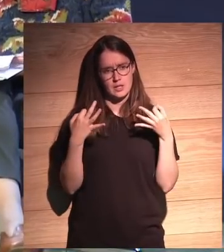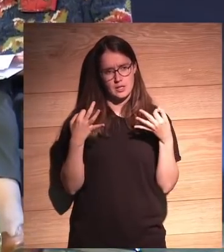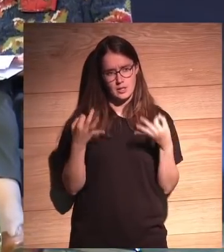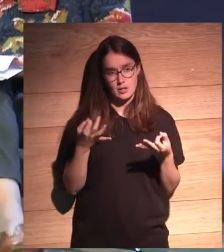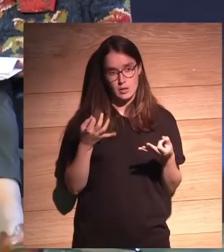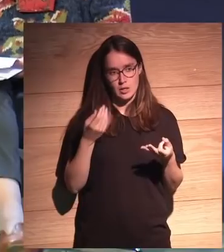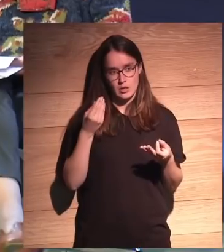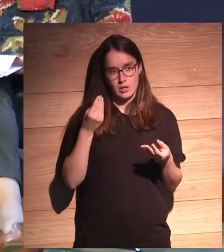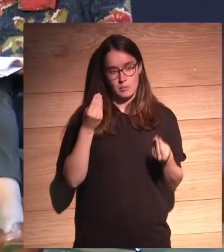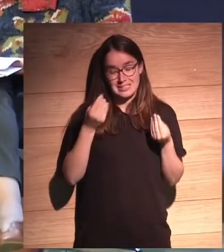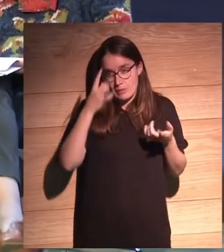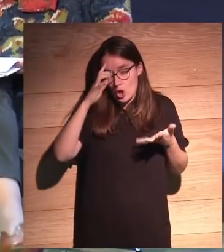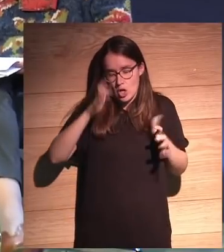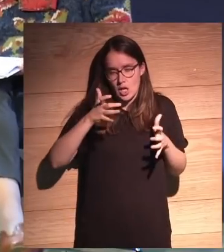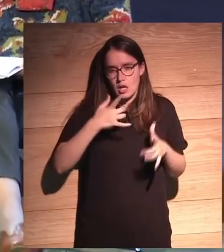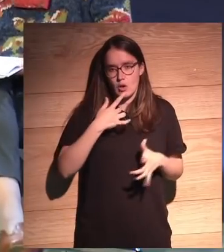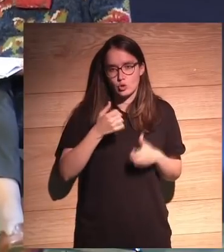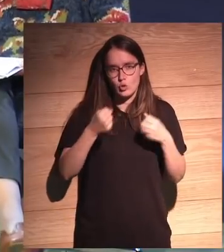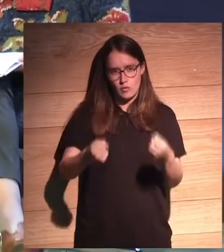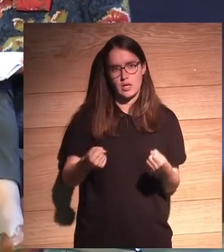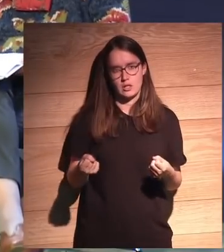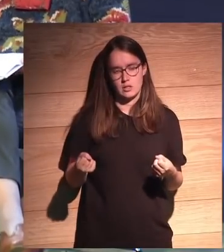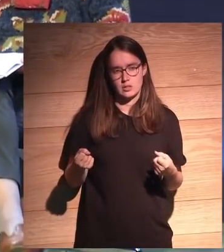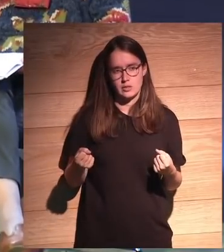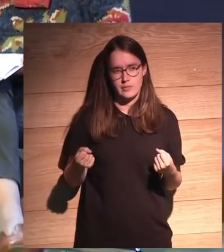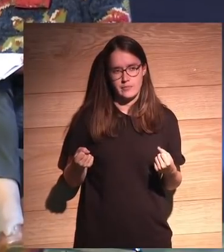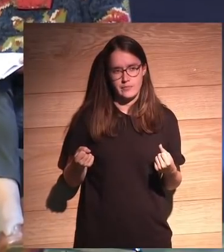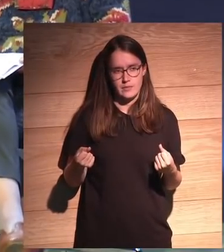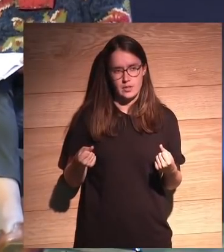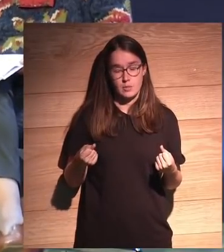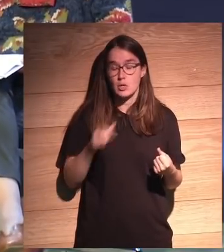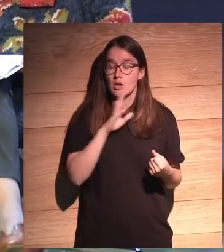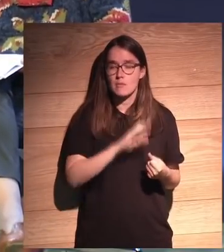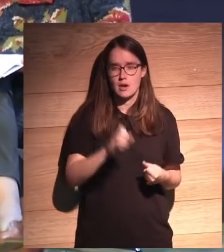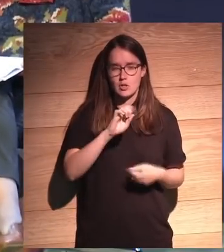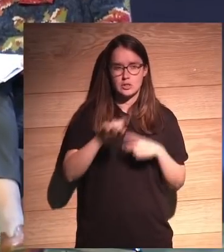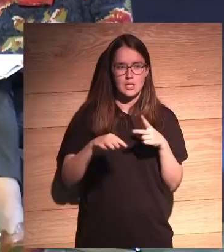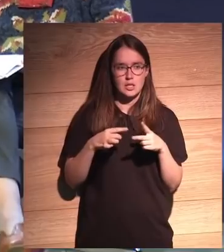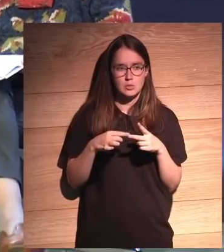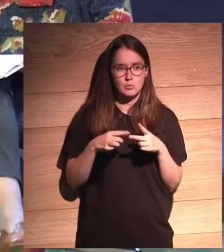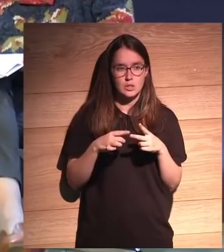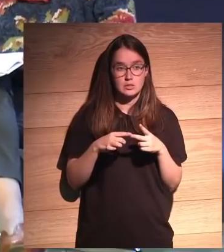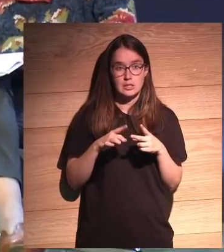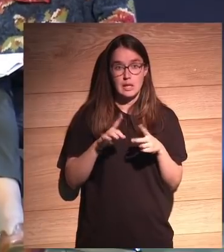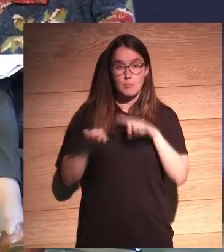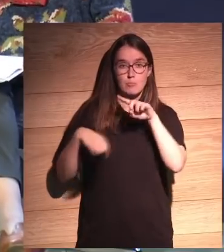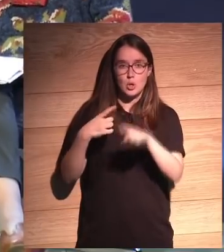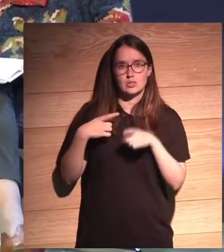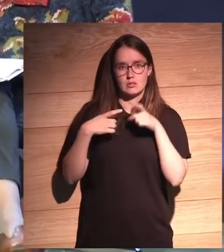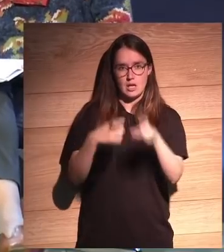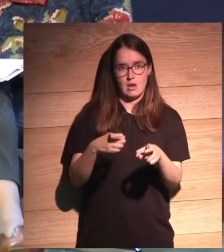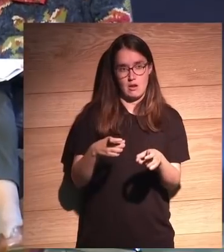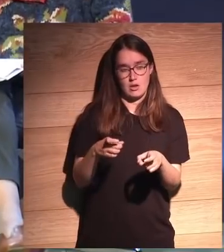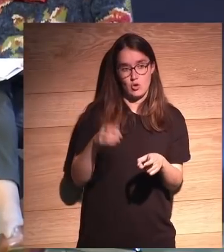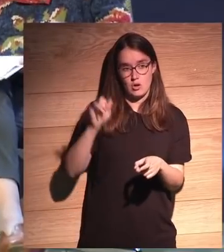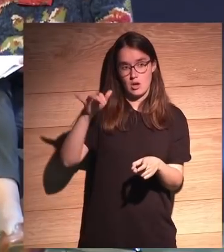sojuzgada y tal por la familia. Le costó muchísimo trabajo, pero era maravillosa. Y luego la posguerra con Ángeles